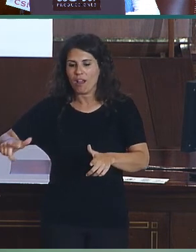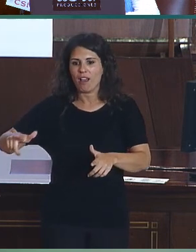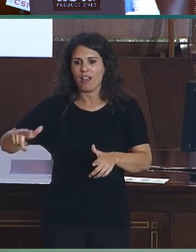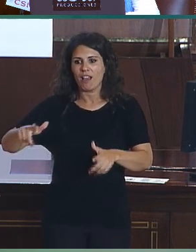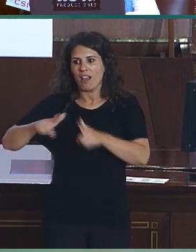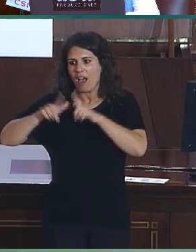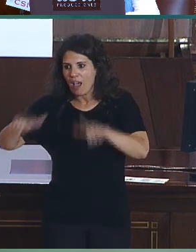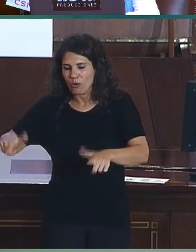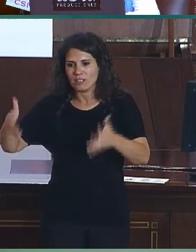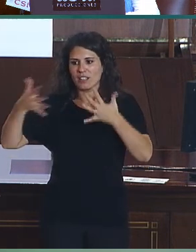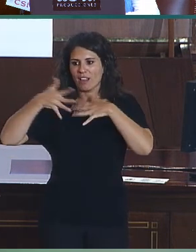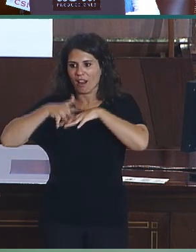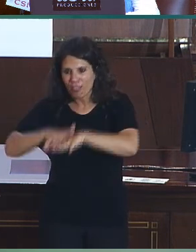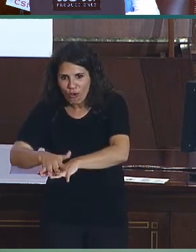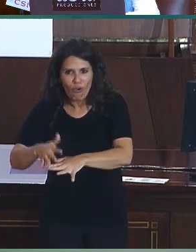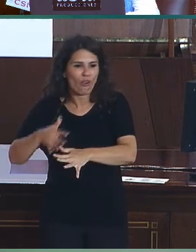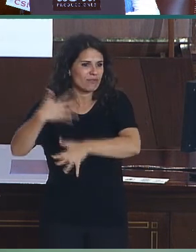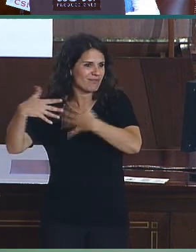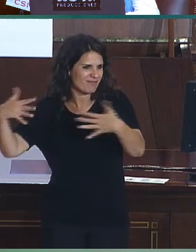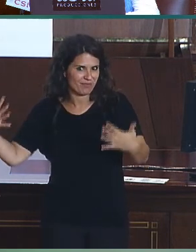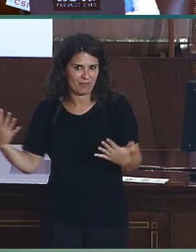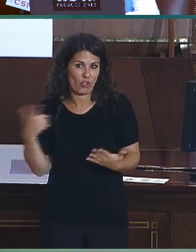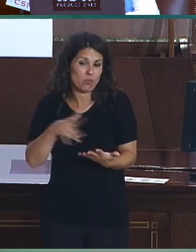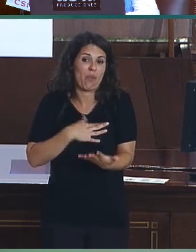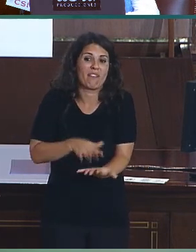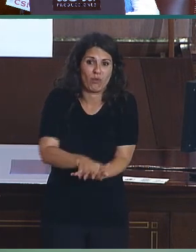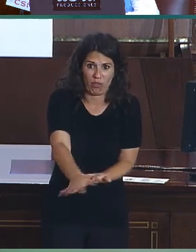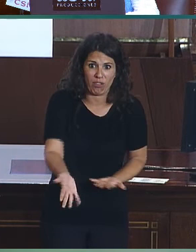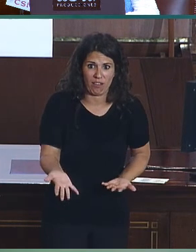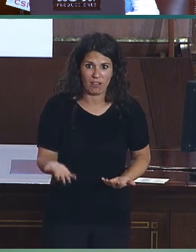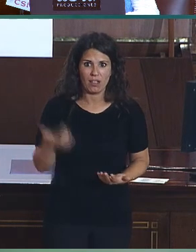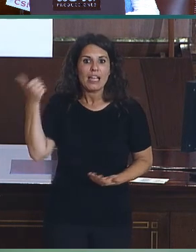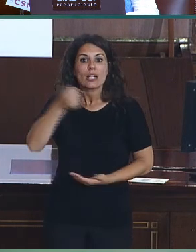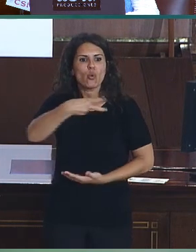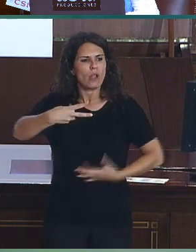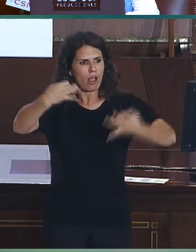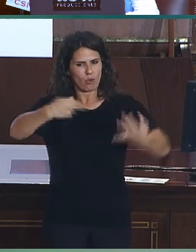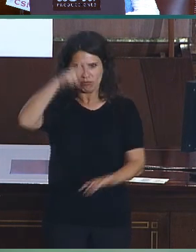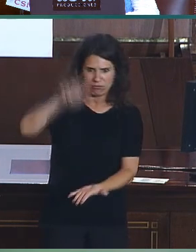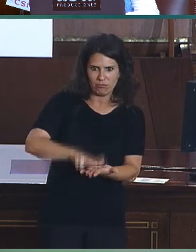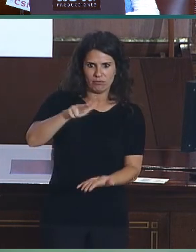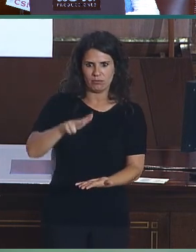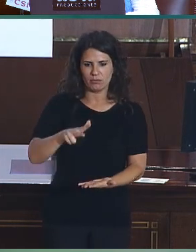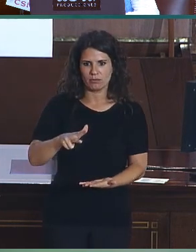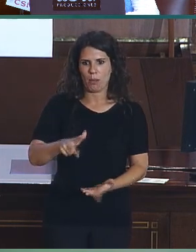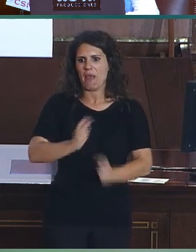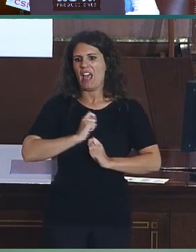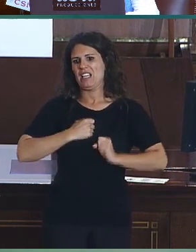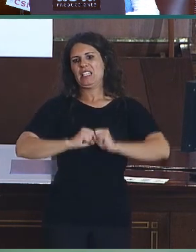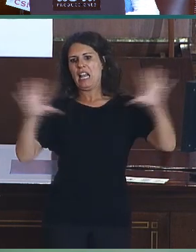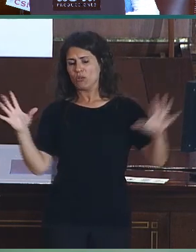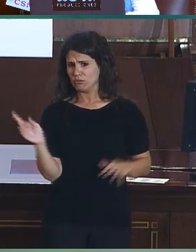de integración. No obstante, los resultados no son concluyentes, es decir, los